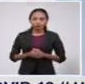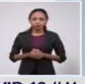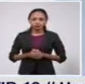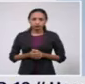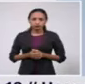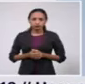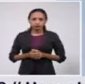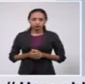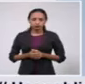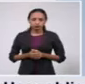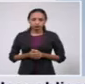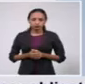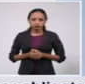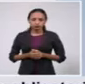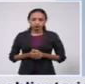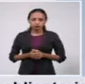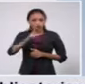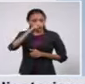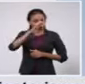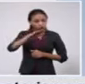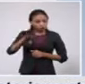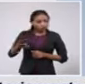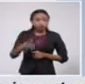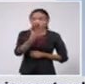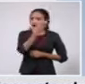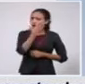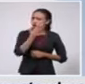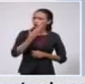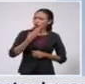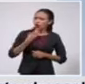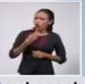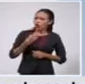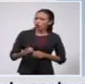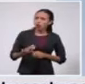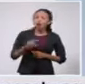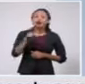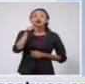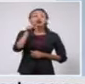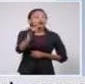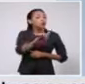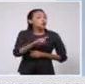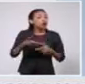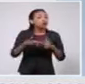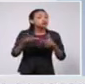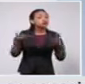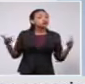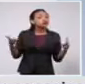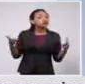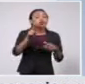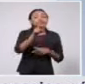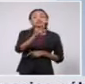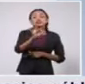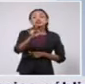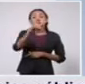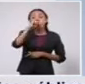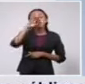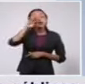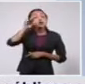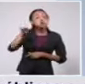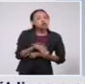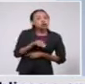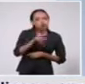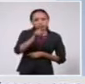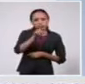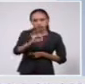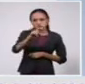número de niños, de jóvenes, adolescentes que se diagnostican con 18 años y menos, es lo